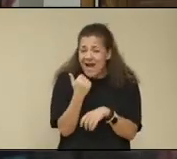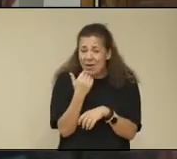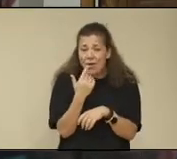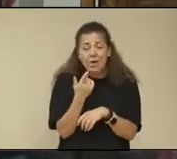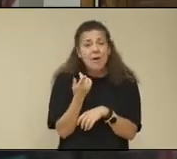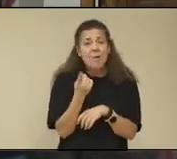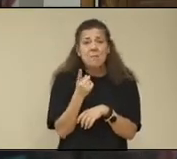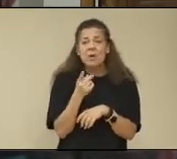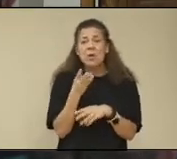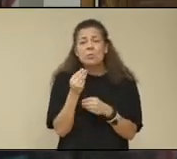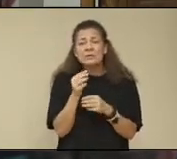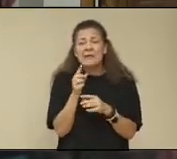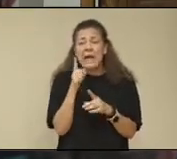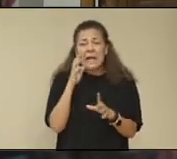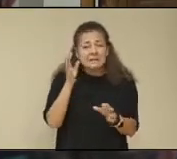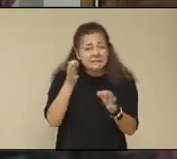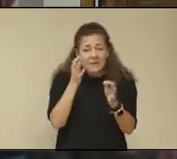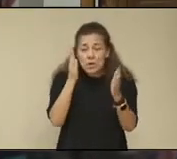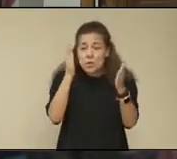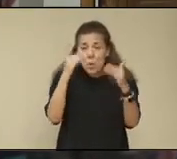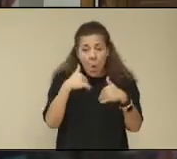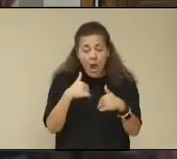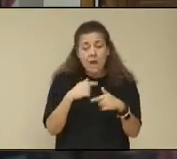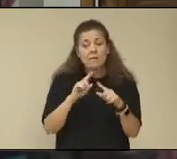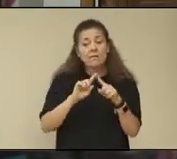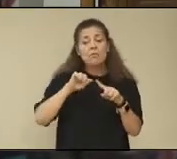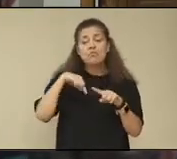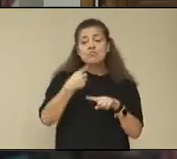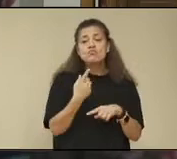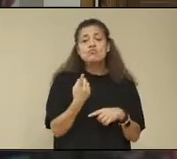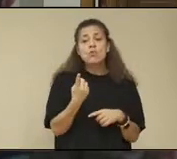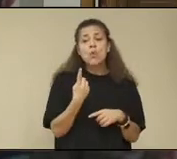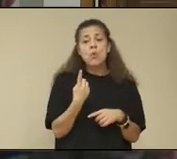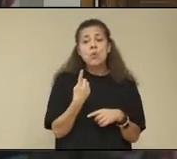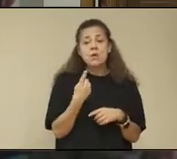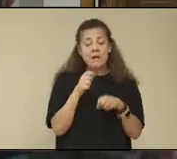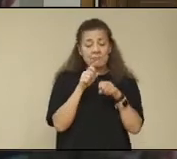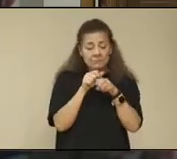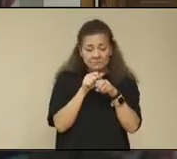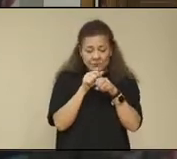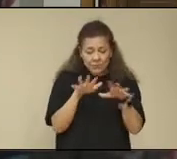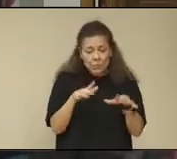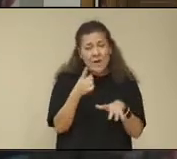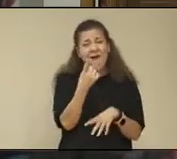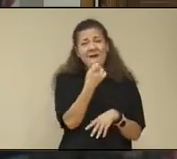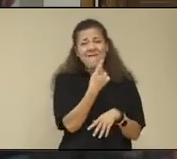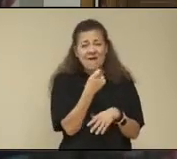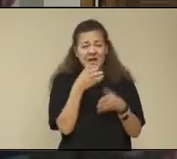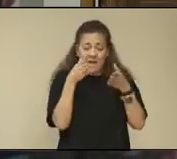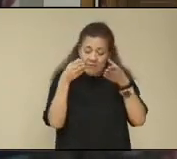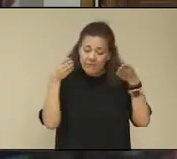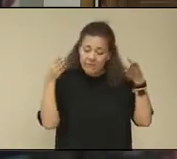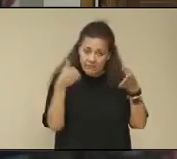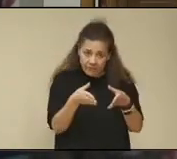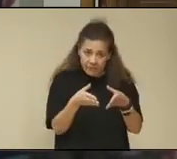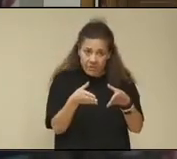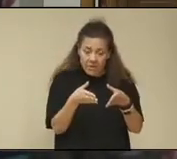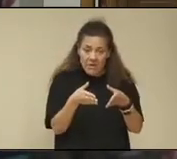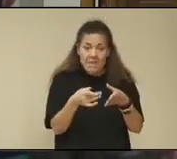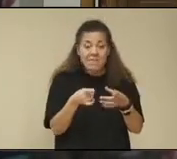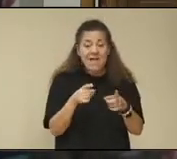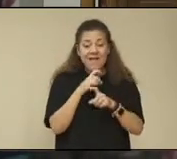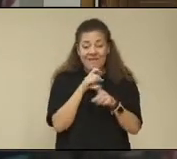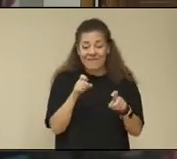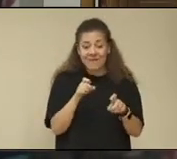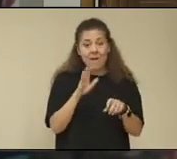gran especificidad y se provocaba una disgregación o una falta de foco del estímulo